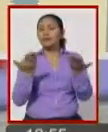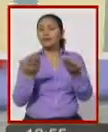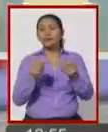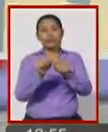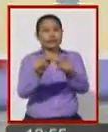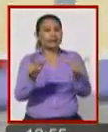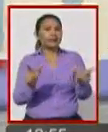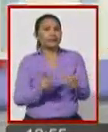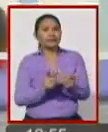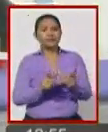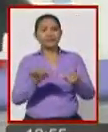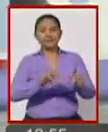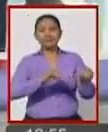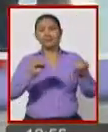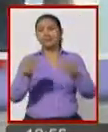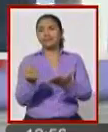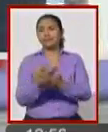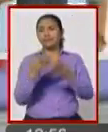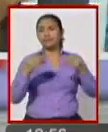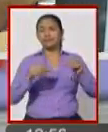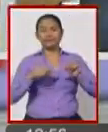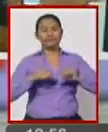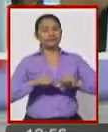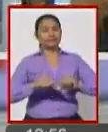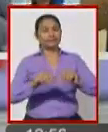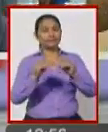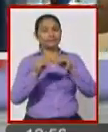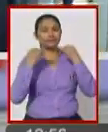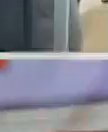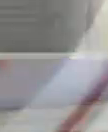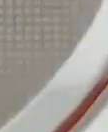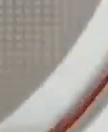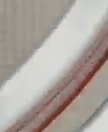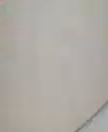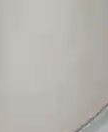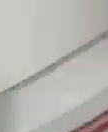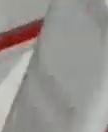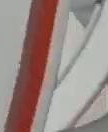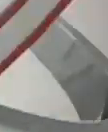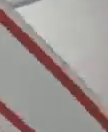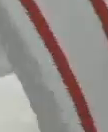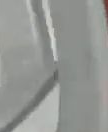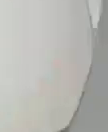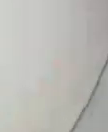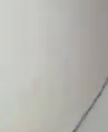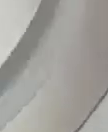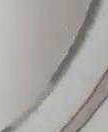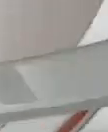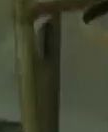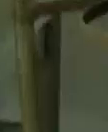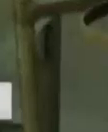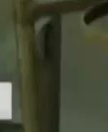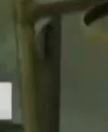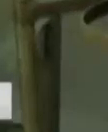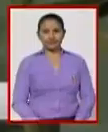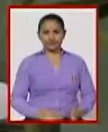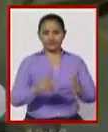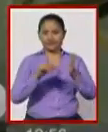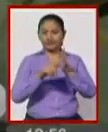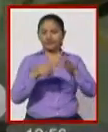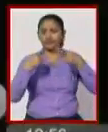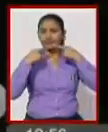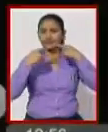están buscando puestos en este nuevo mercado. Vamos a continuar con más información. En instantes, luego